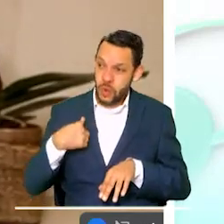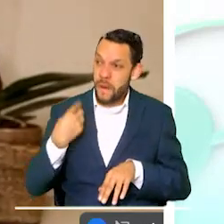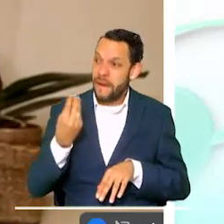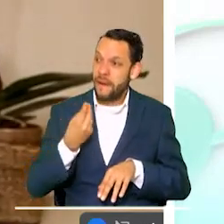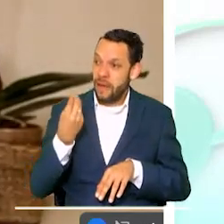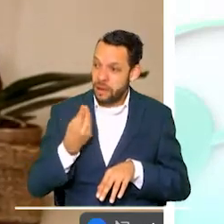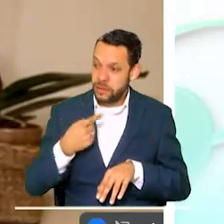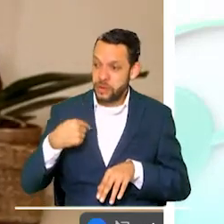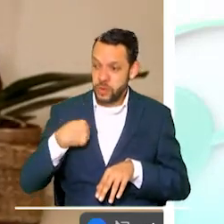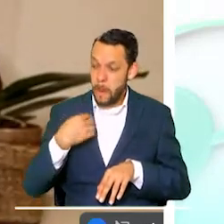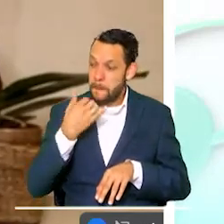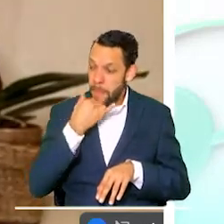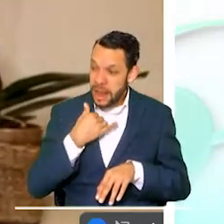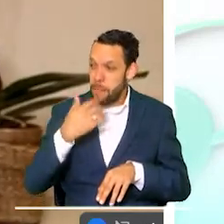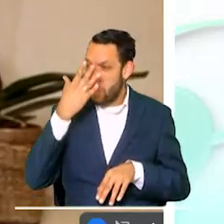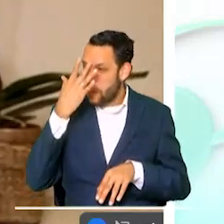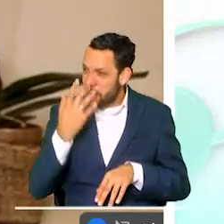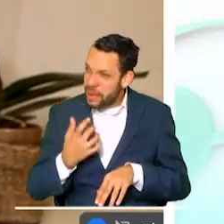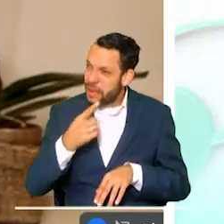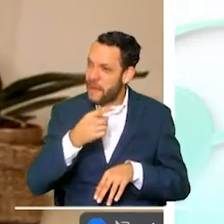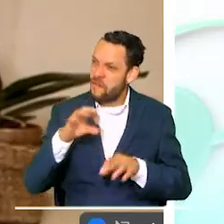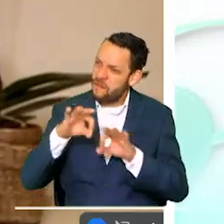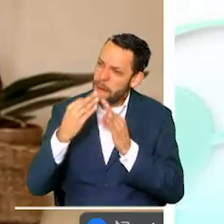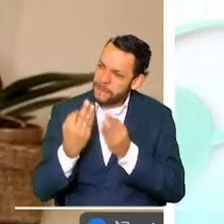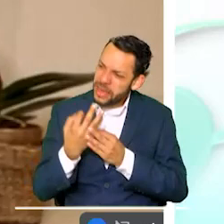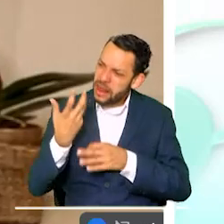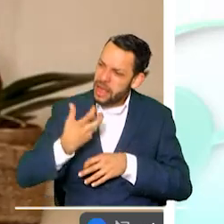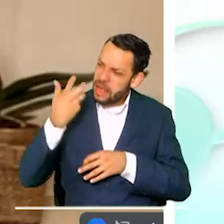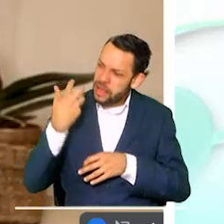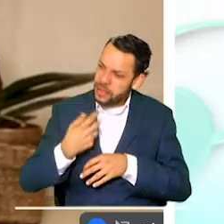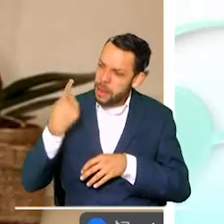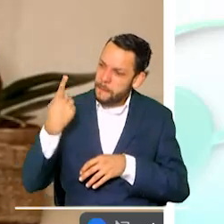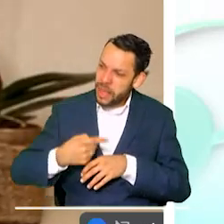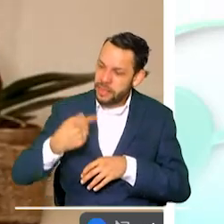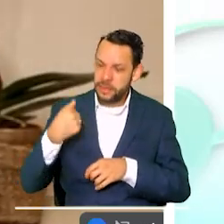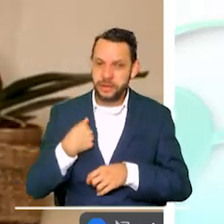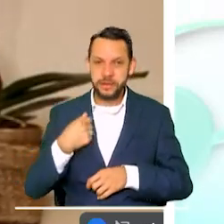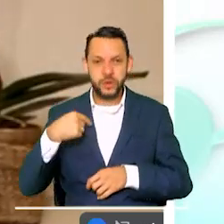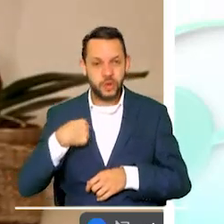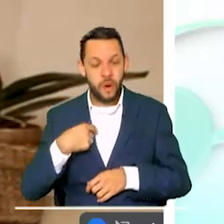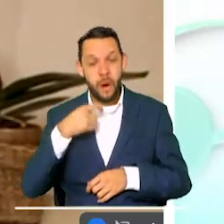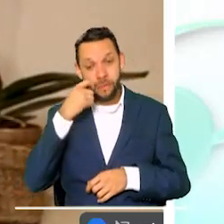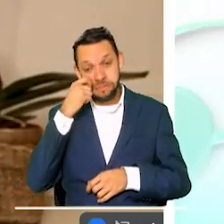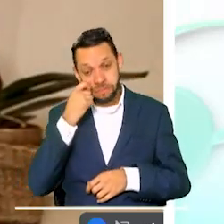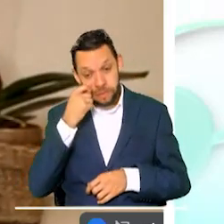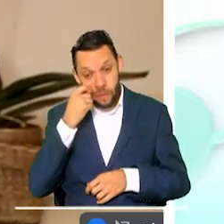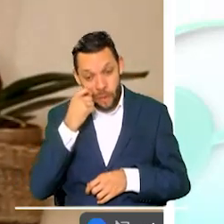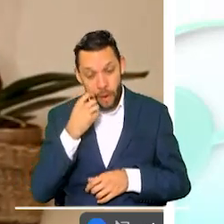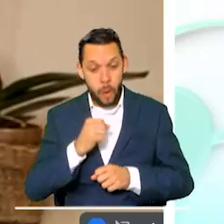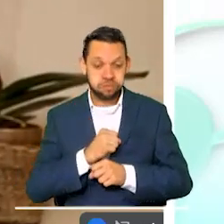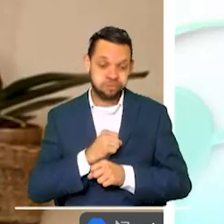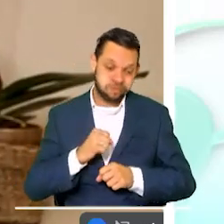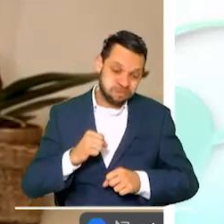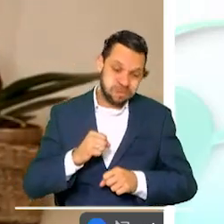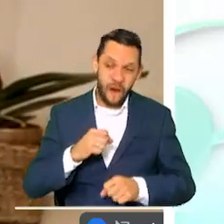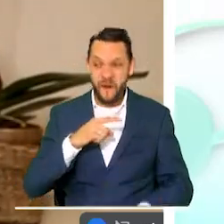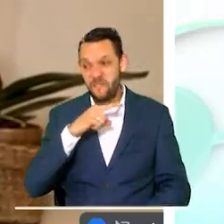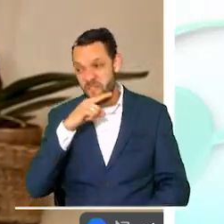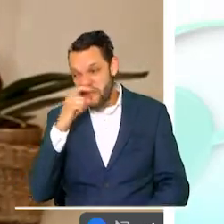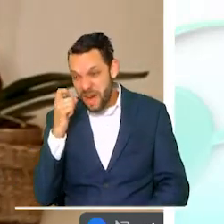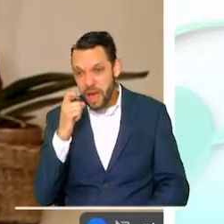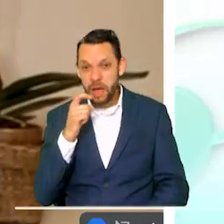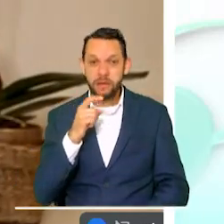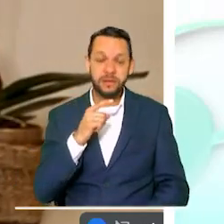que hemos logrado, es la que ve el cuerpo y lo ve gordo, lo ve y que no es sano y se castiga. Y